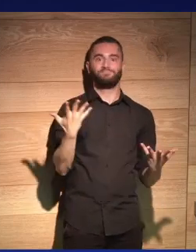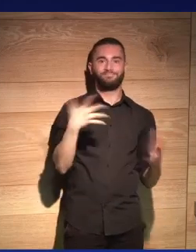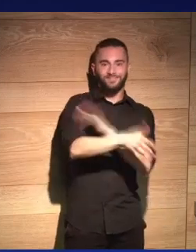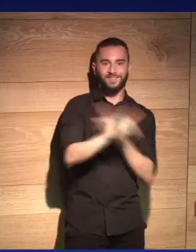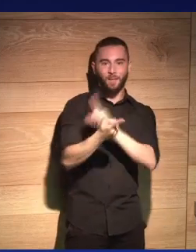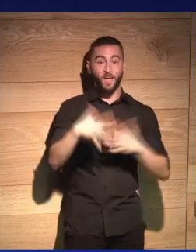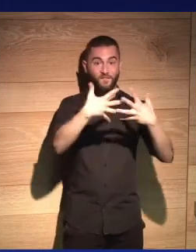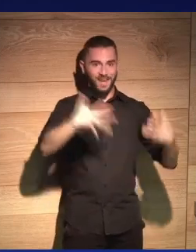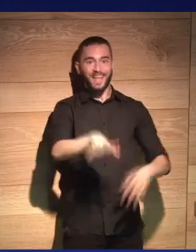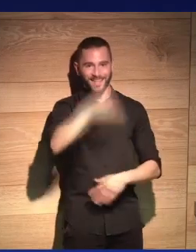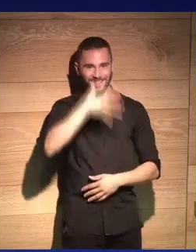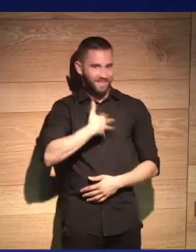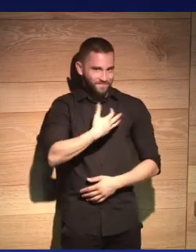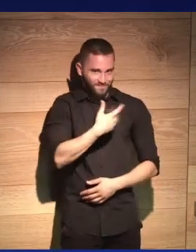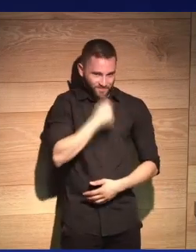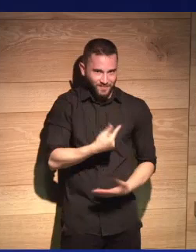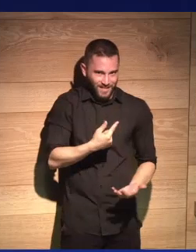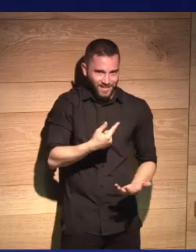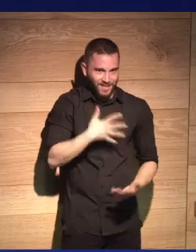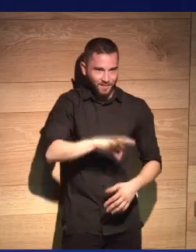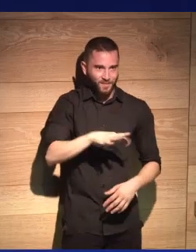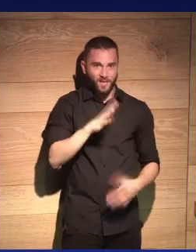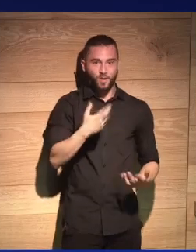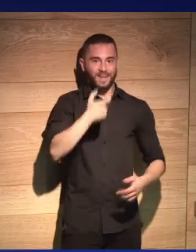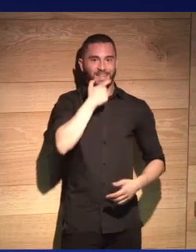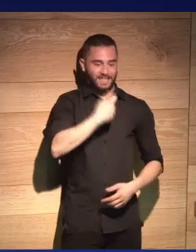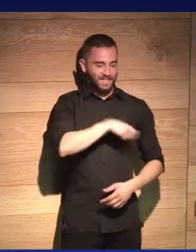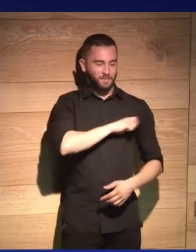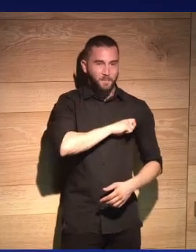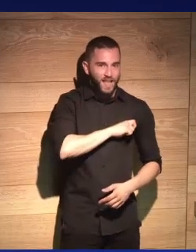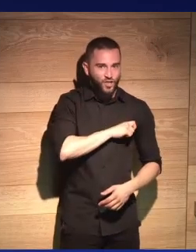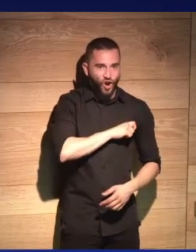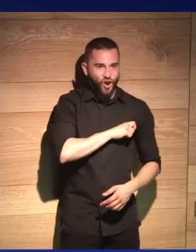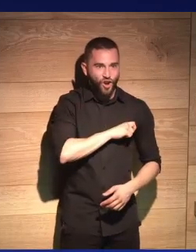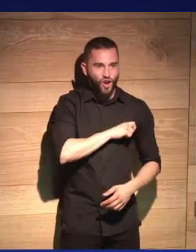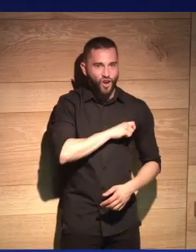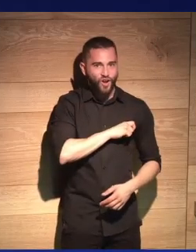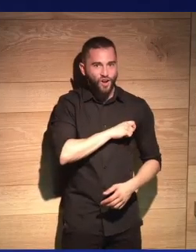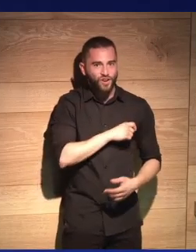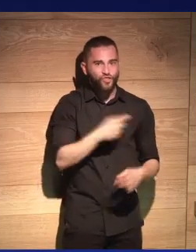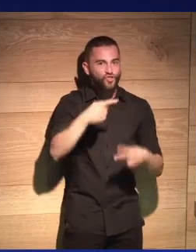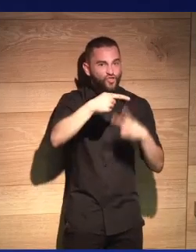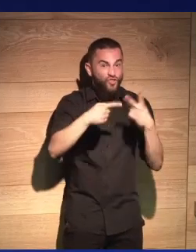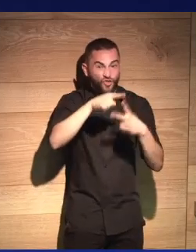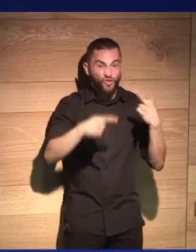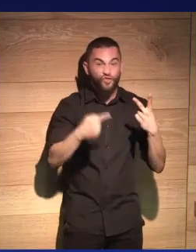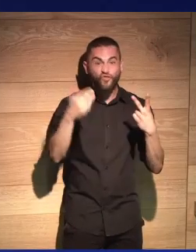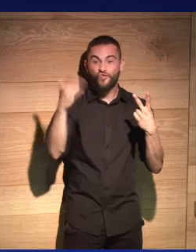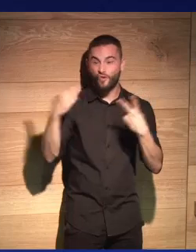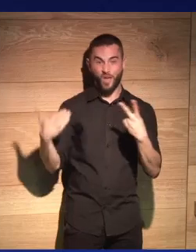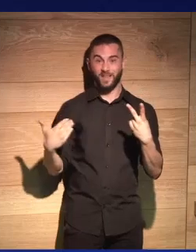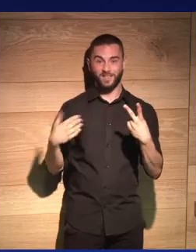perfectamente comprensible, es no inglés, no español, pero tampoco es Spanglish, es otro idioma, y ese es en realidad el